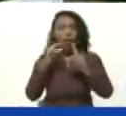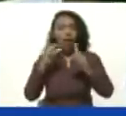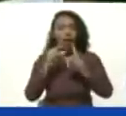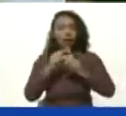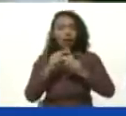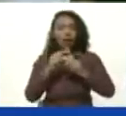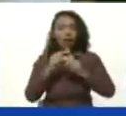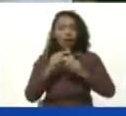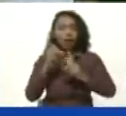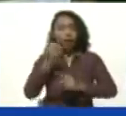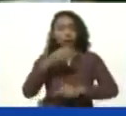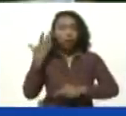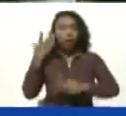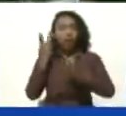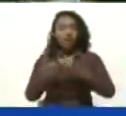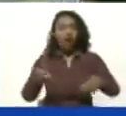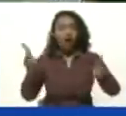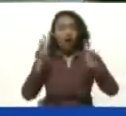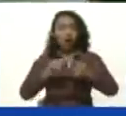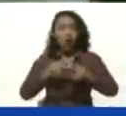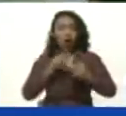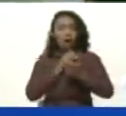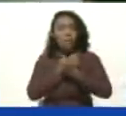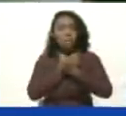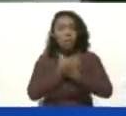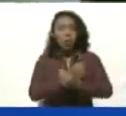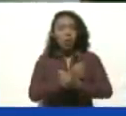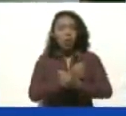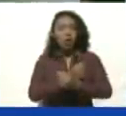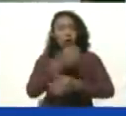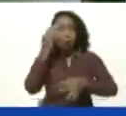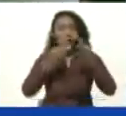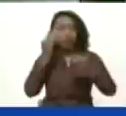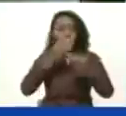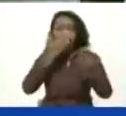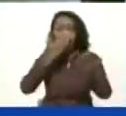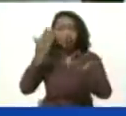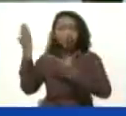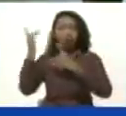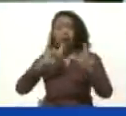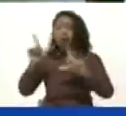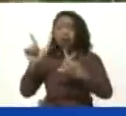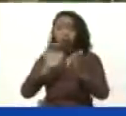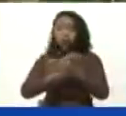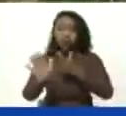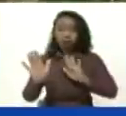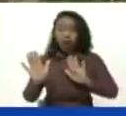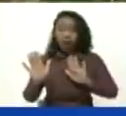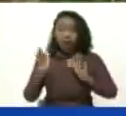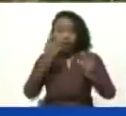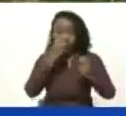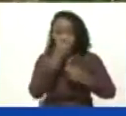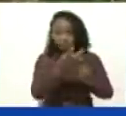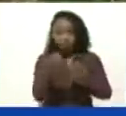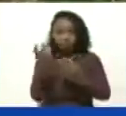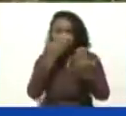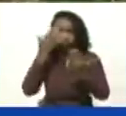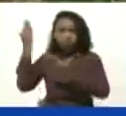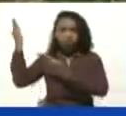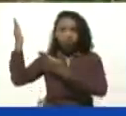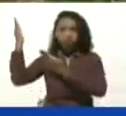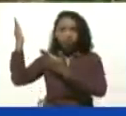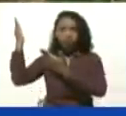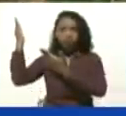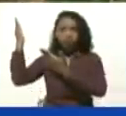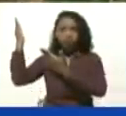de dignidad, de valentía, de amor y de justicia. ¿Estamos listos? Los invito a que lo vean completo. Adelante,